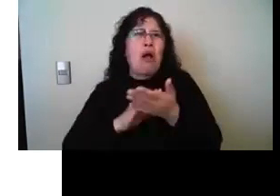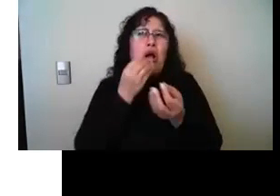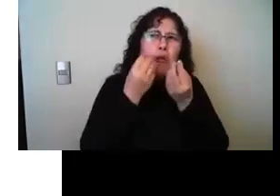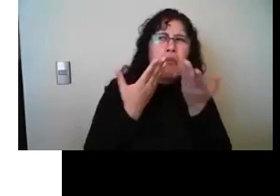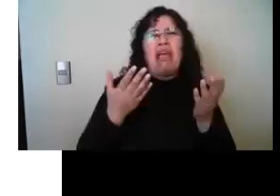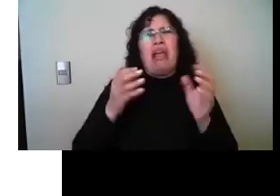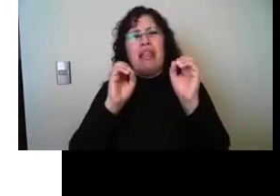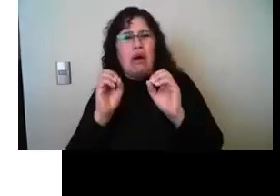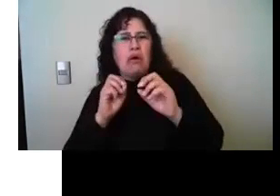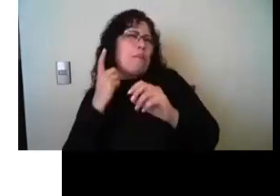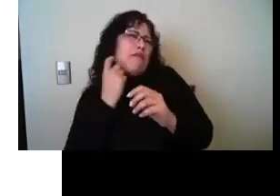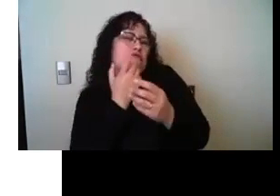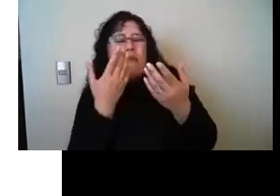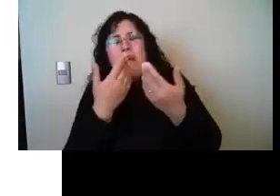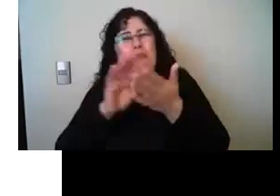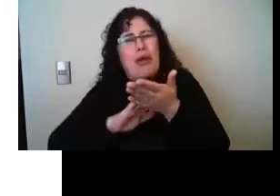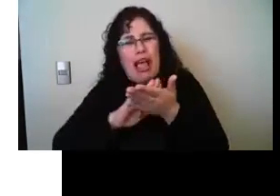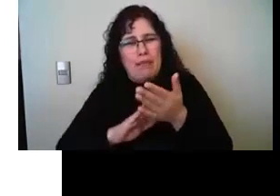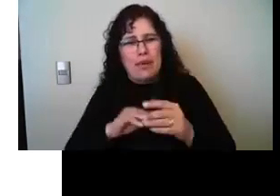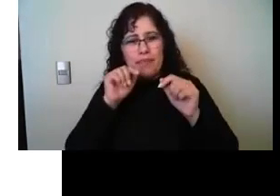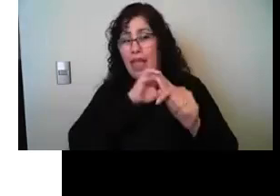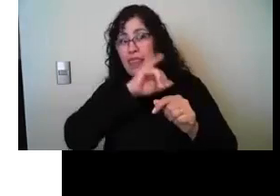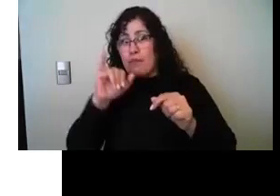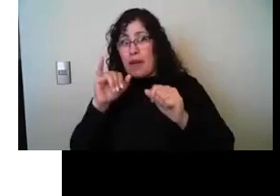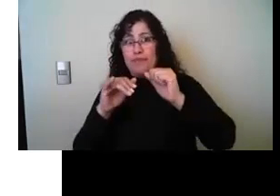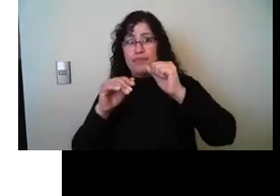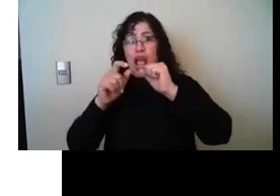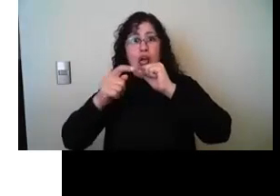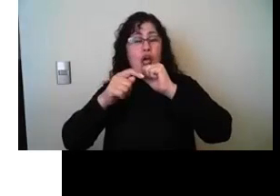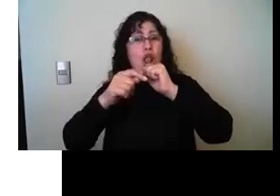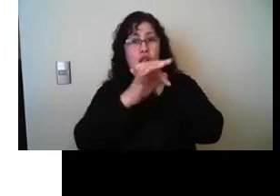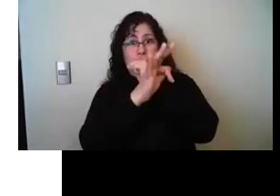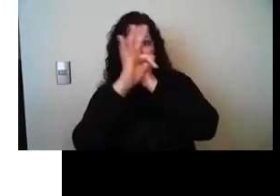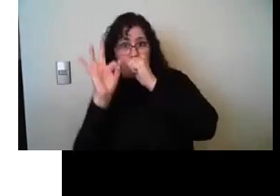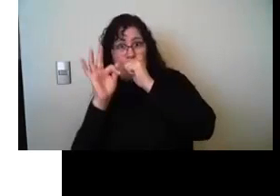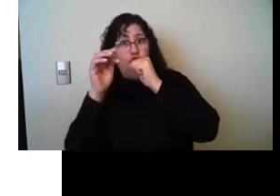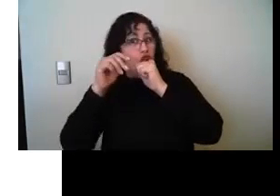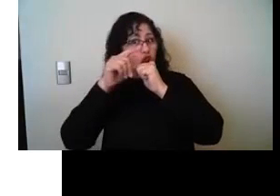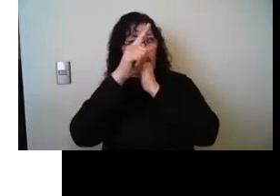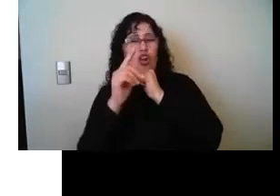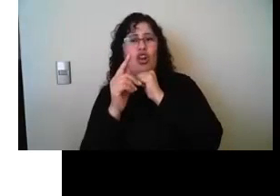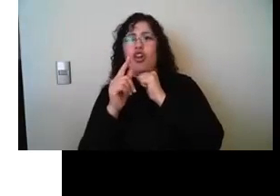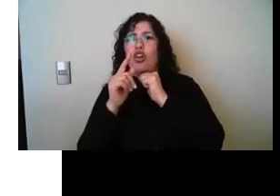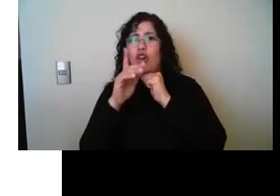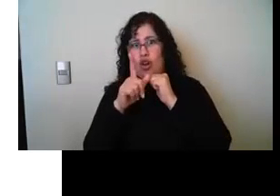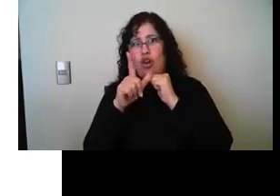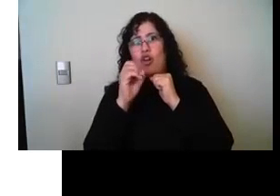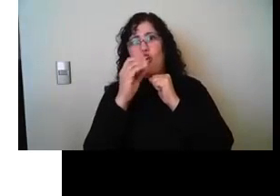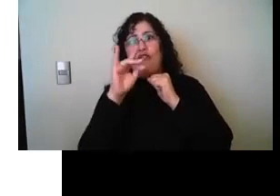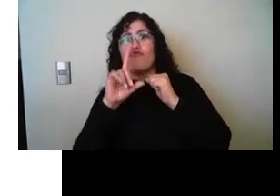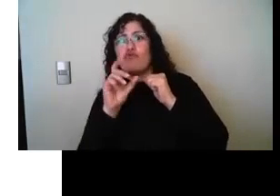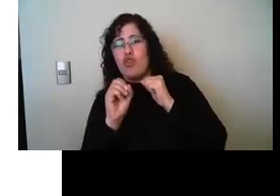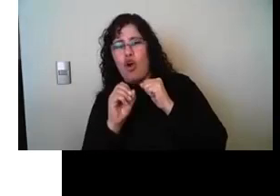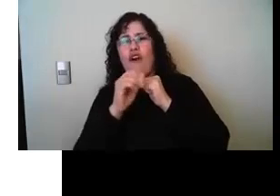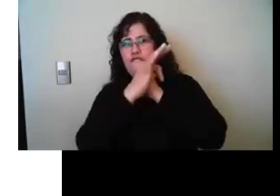córtex órbito-frontal, es decir, el lóbulo frontal, en esta porción. Se llama órbito frontal porque está sobre la